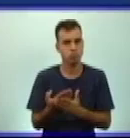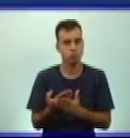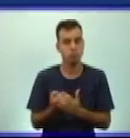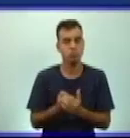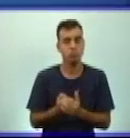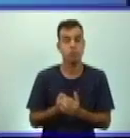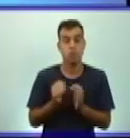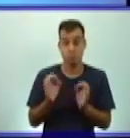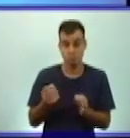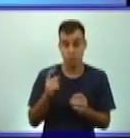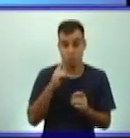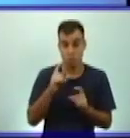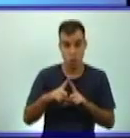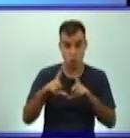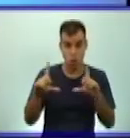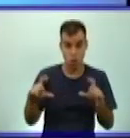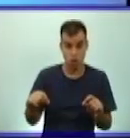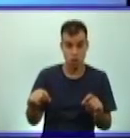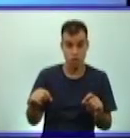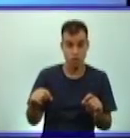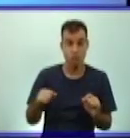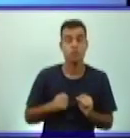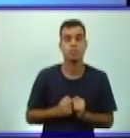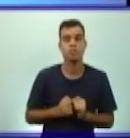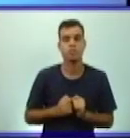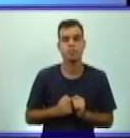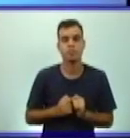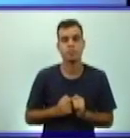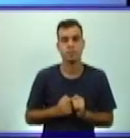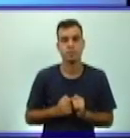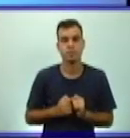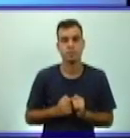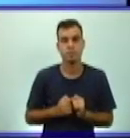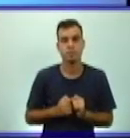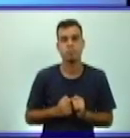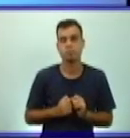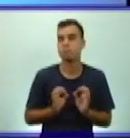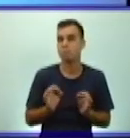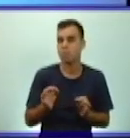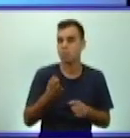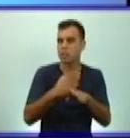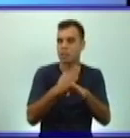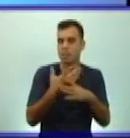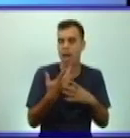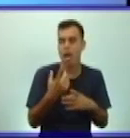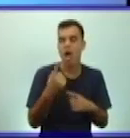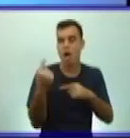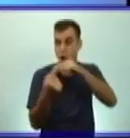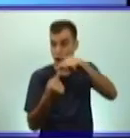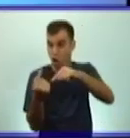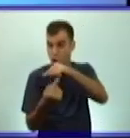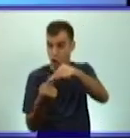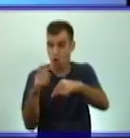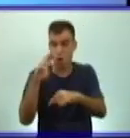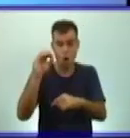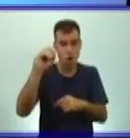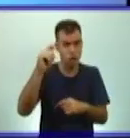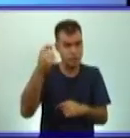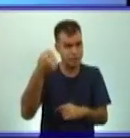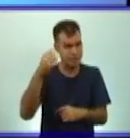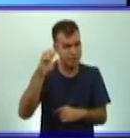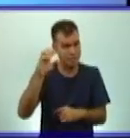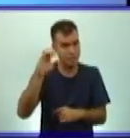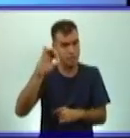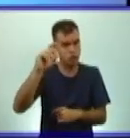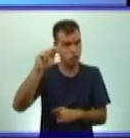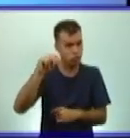este concepto de sólido rígido y con el concepto también, por supuesto, de lo que significa rotación, puesto que nos van a sentar las